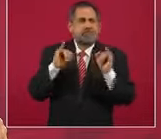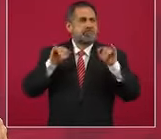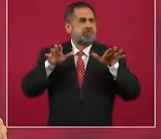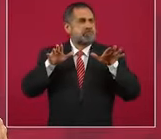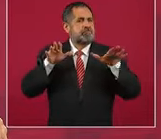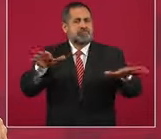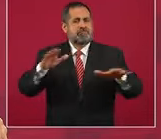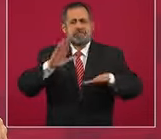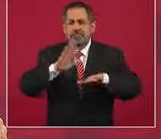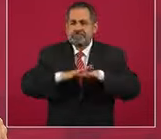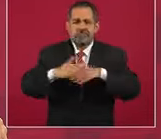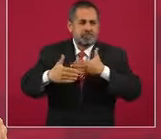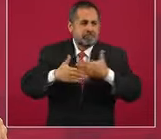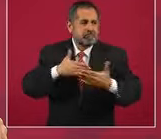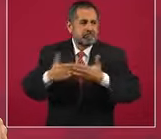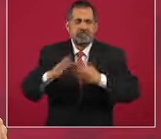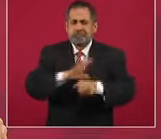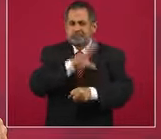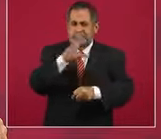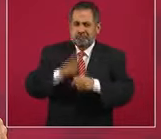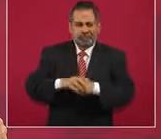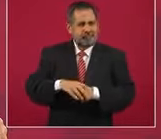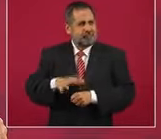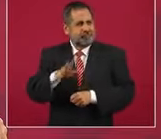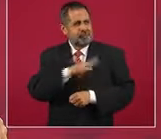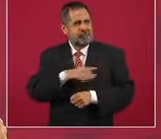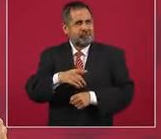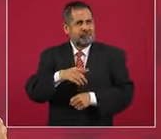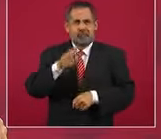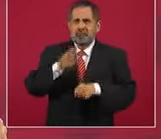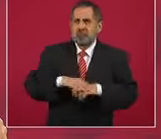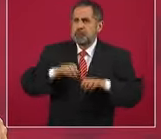moderno, de primera.